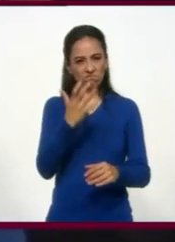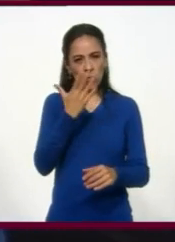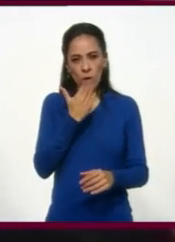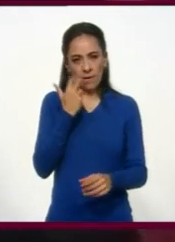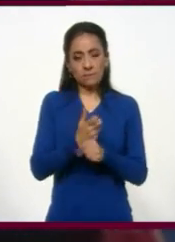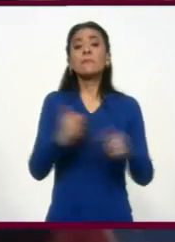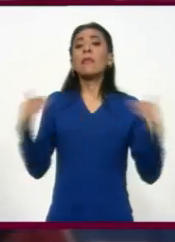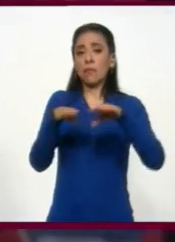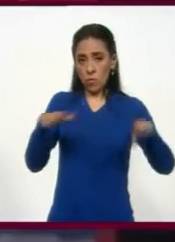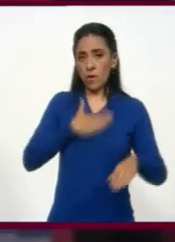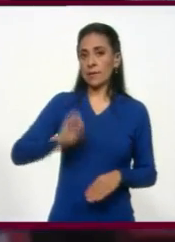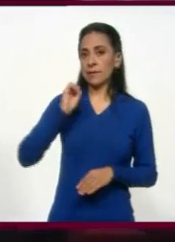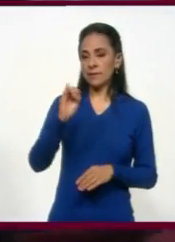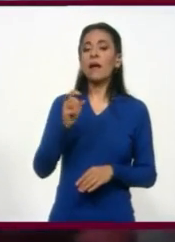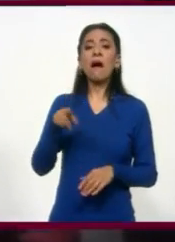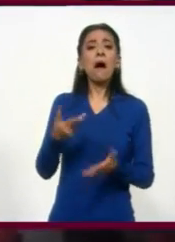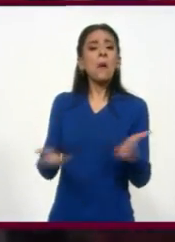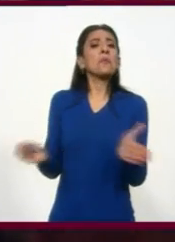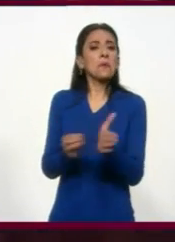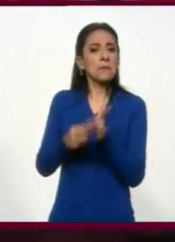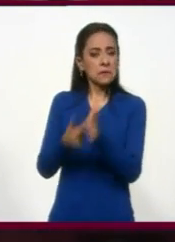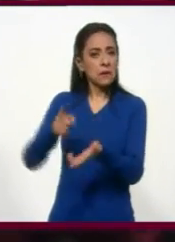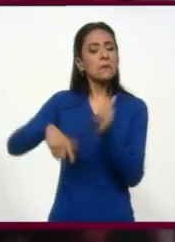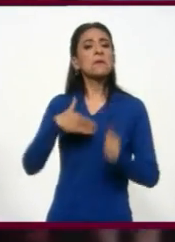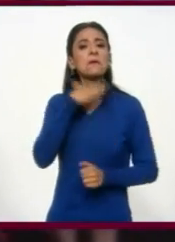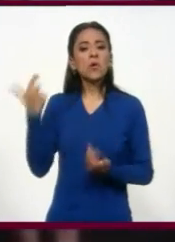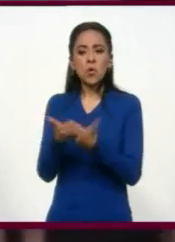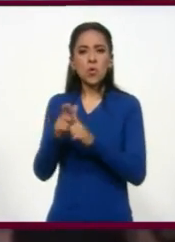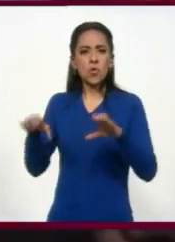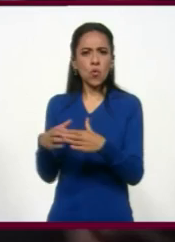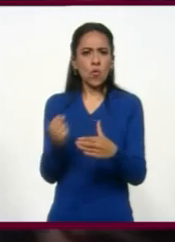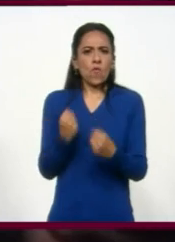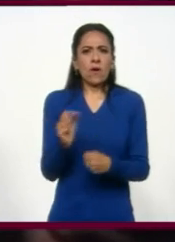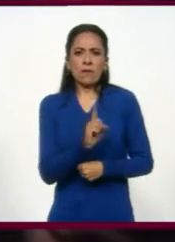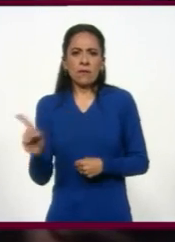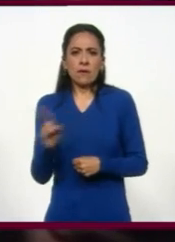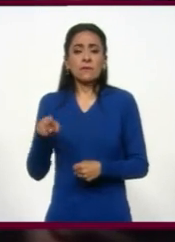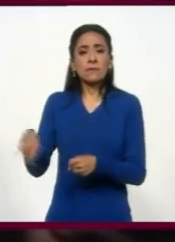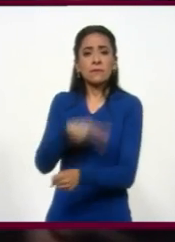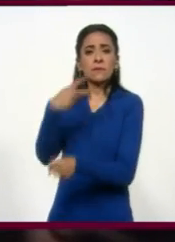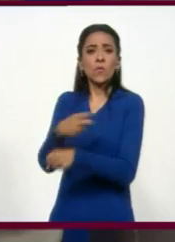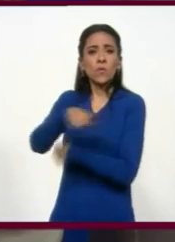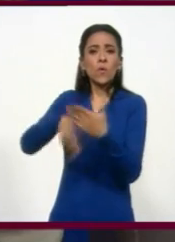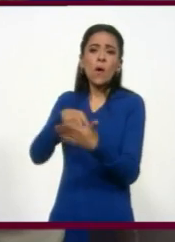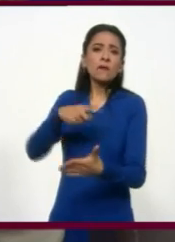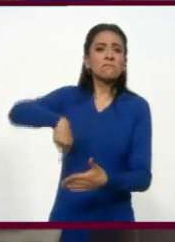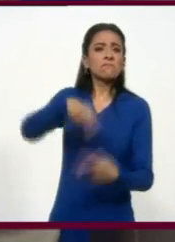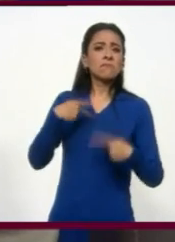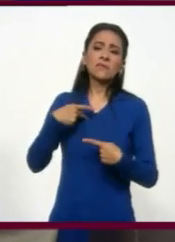viven actualmente por ejemplo en alemania con el partido de extrema derecha que ocupa el segundo lugar de las preferencias